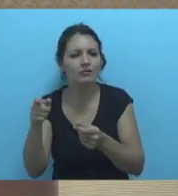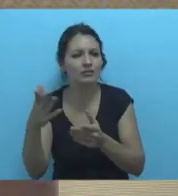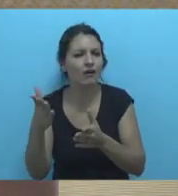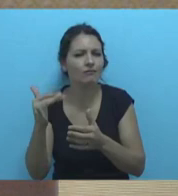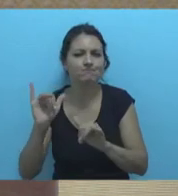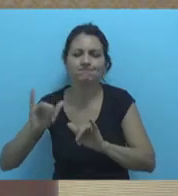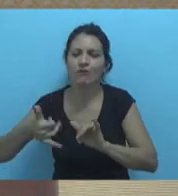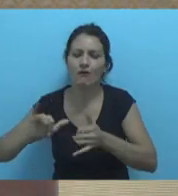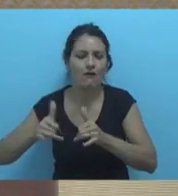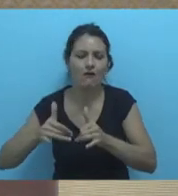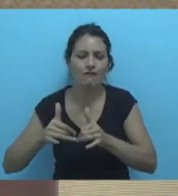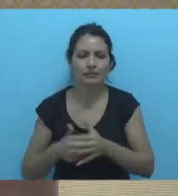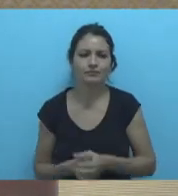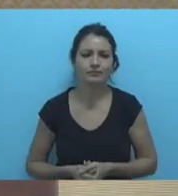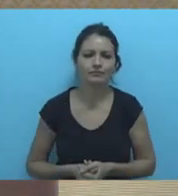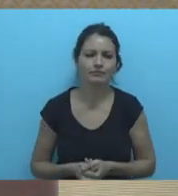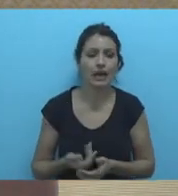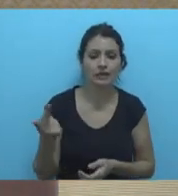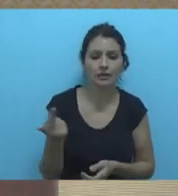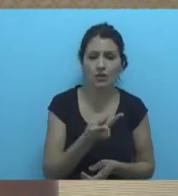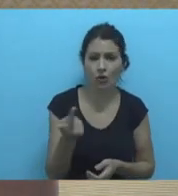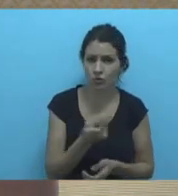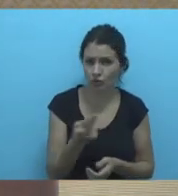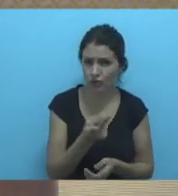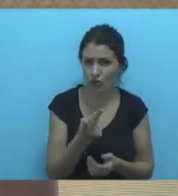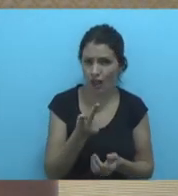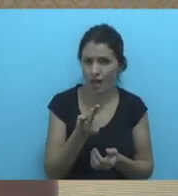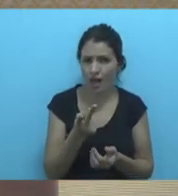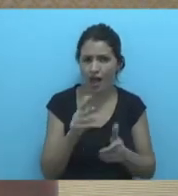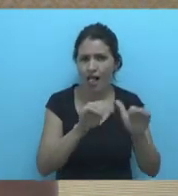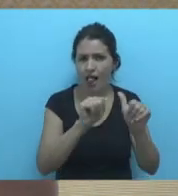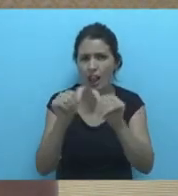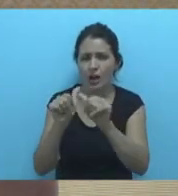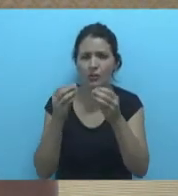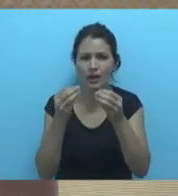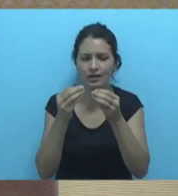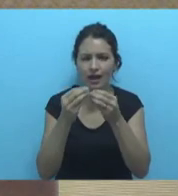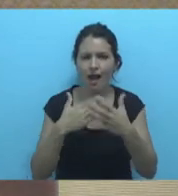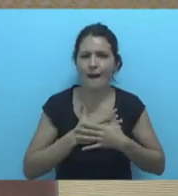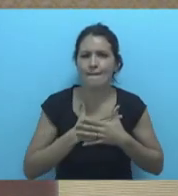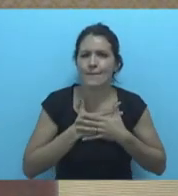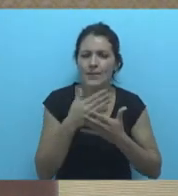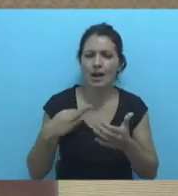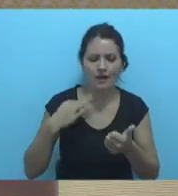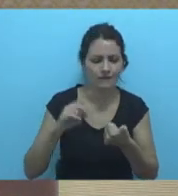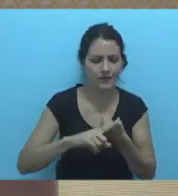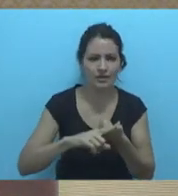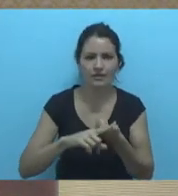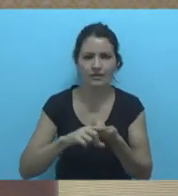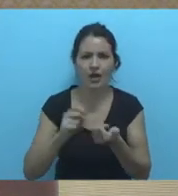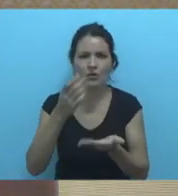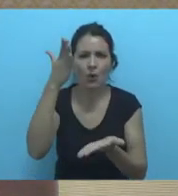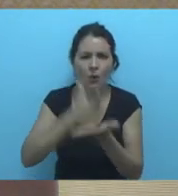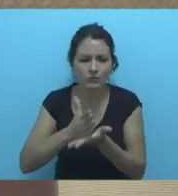Juan Evazo hay una coherencia. Amar la vida, buscar la justicia y construir memoria